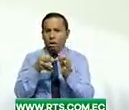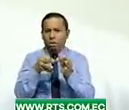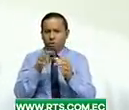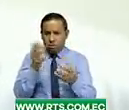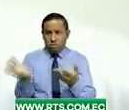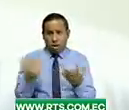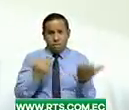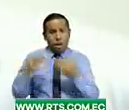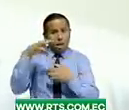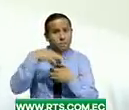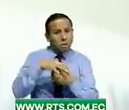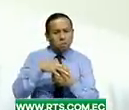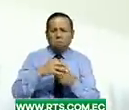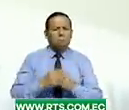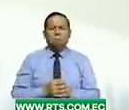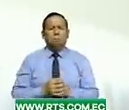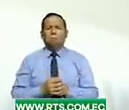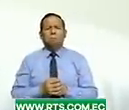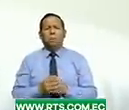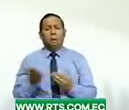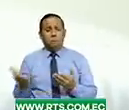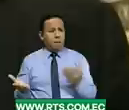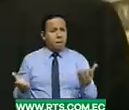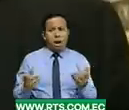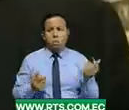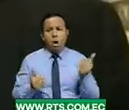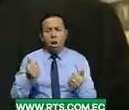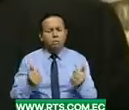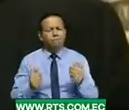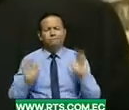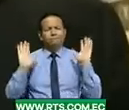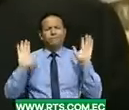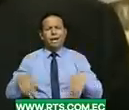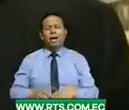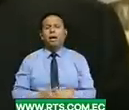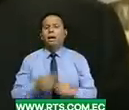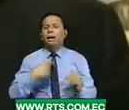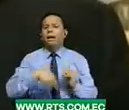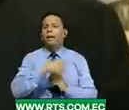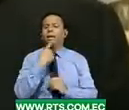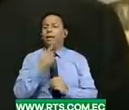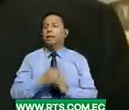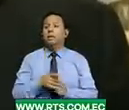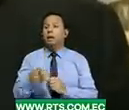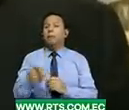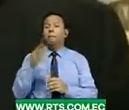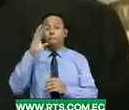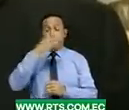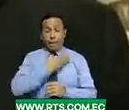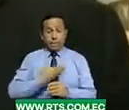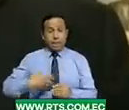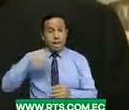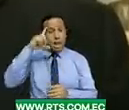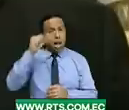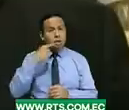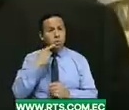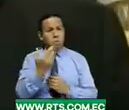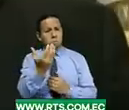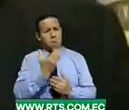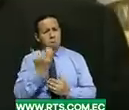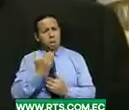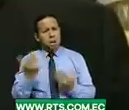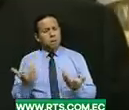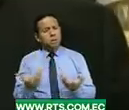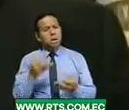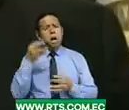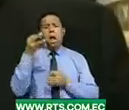consiguiendo por quién acusa o defiende mejor en el juicio político. Hizo poca profundidad en los cargos que se le imputan. Un momento del discurso pues ya se